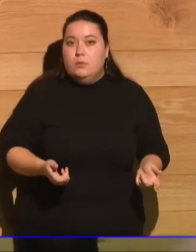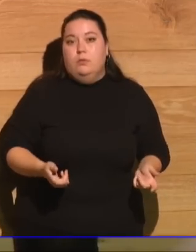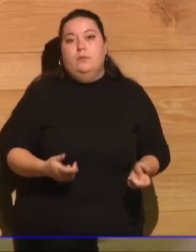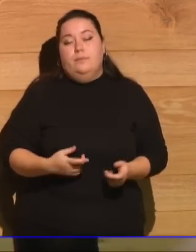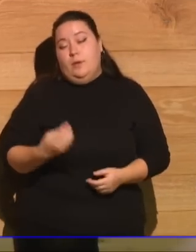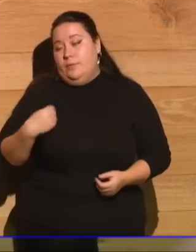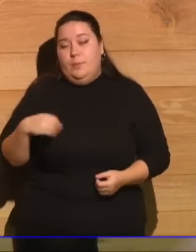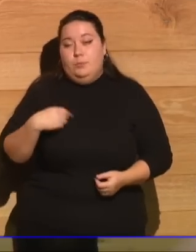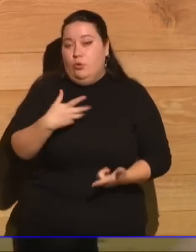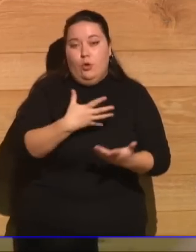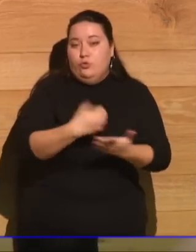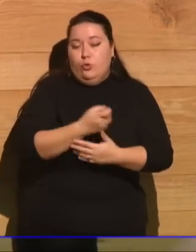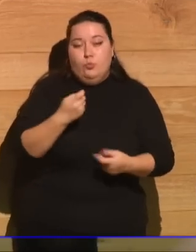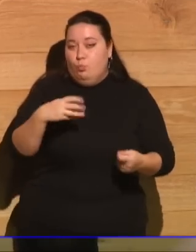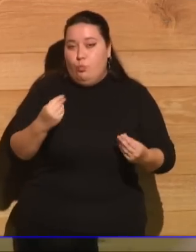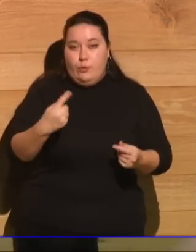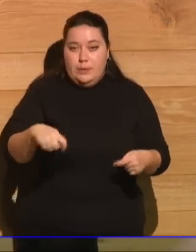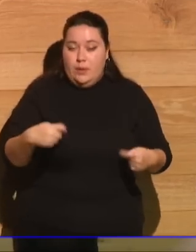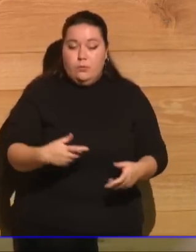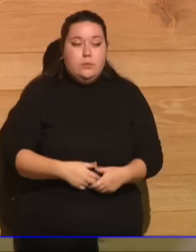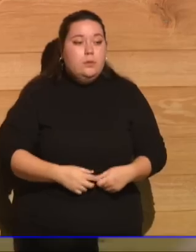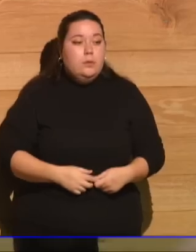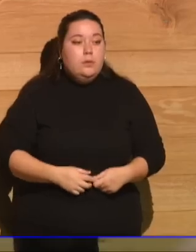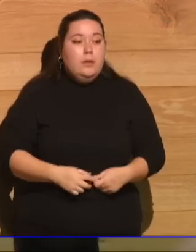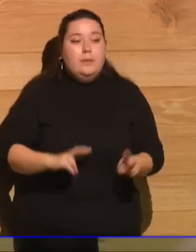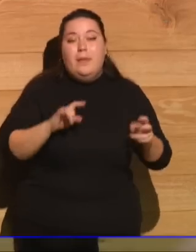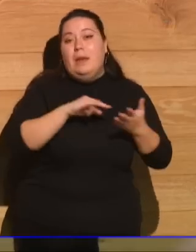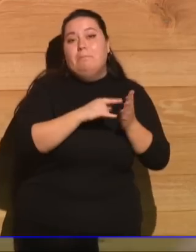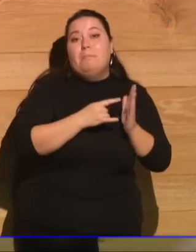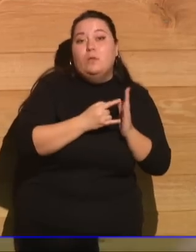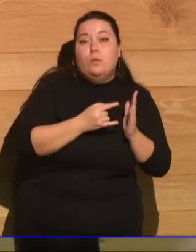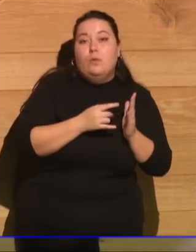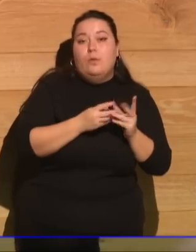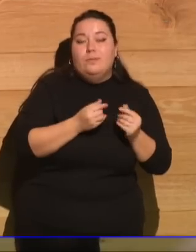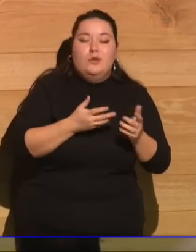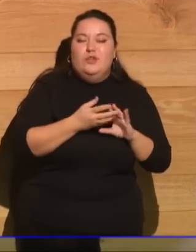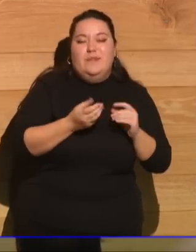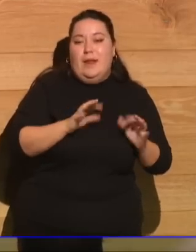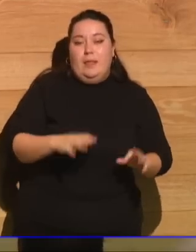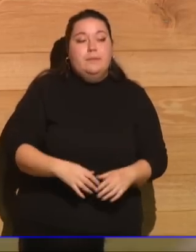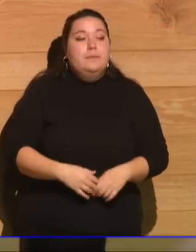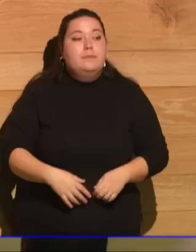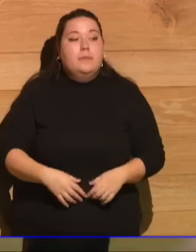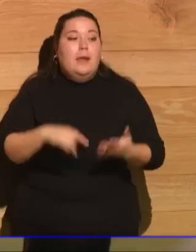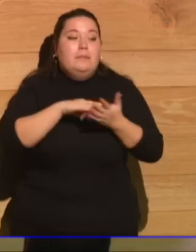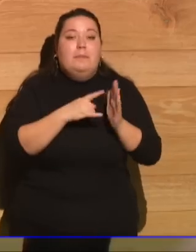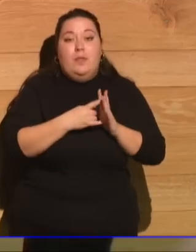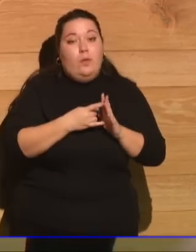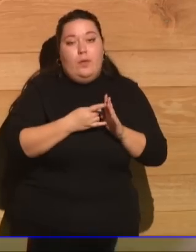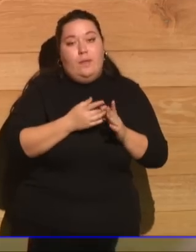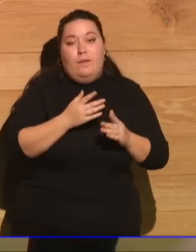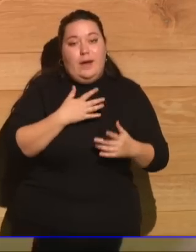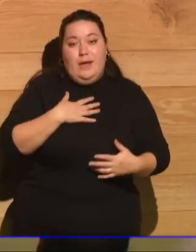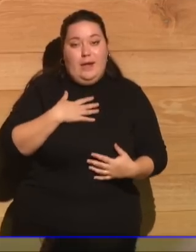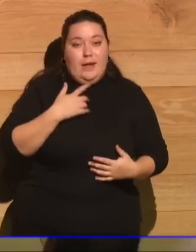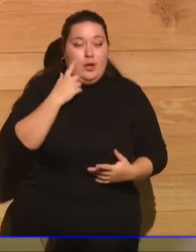del método. Claro. Vale. No, porque eso del método no significa mucho. No significa nada. No significa mucho. Del método poco higiénico, en todo caso, en